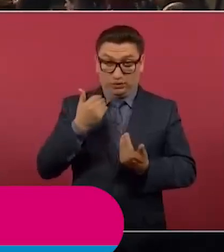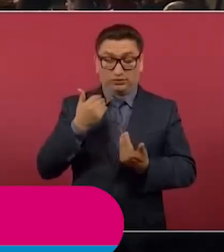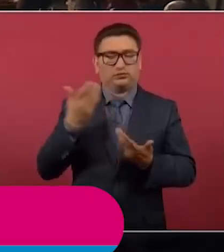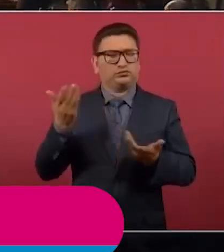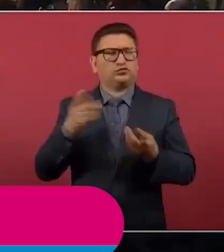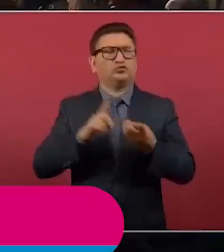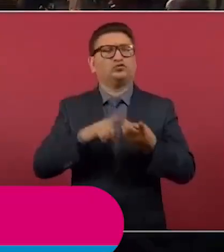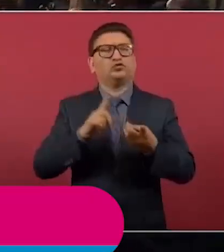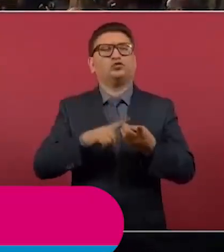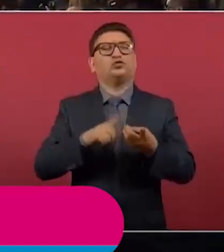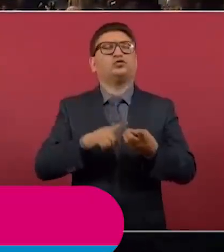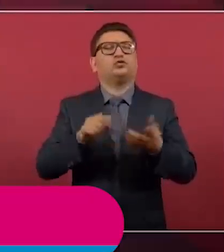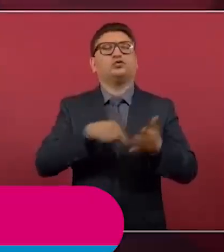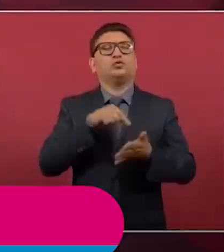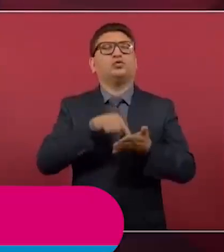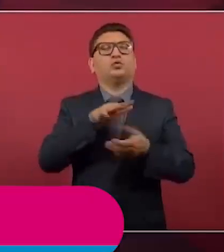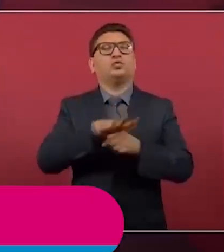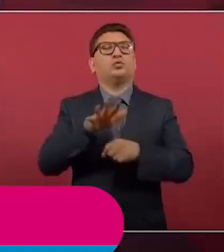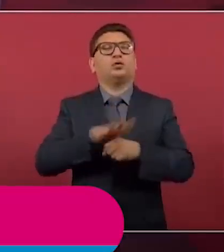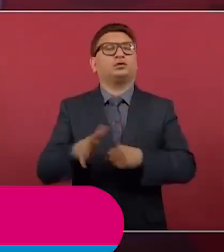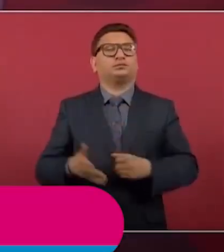¿en dónde se produce?